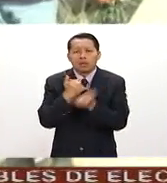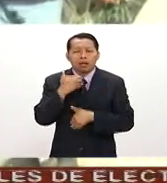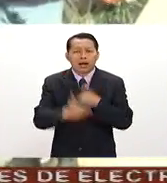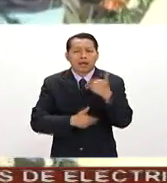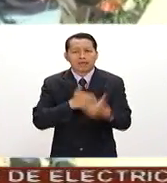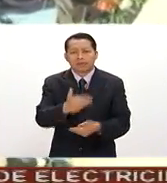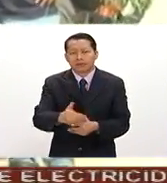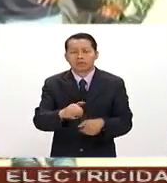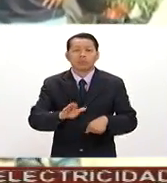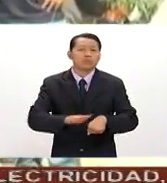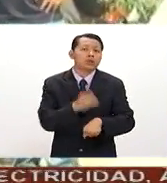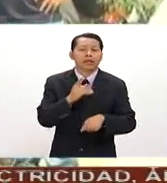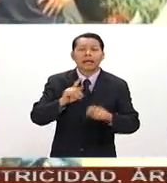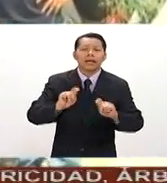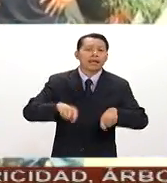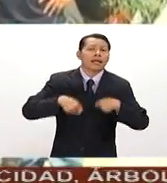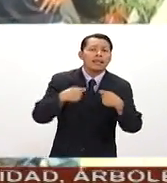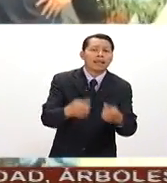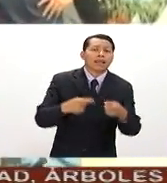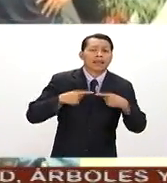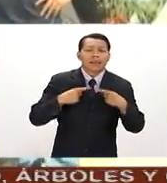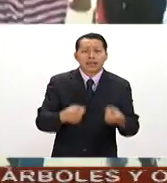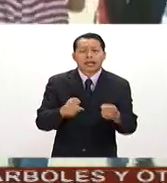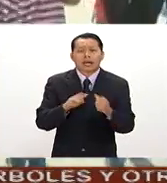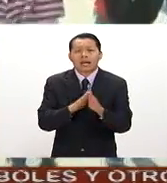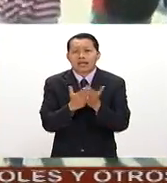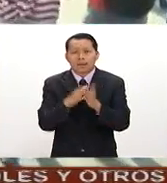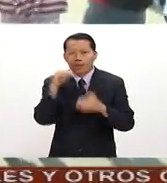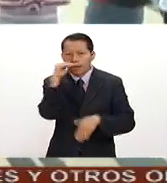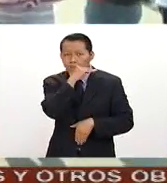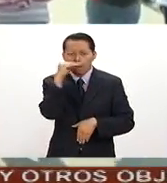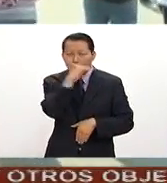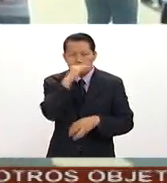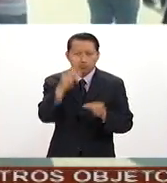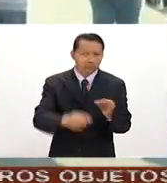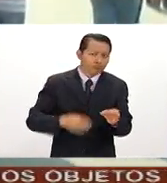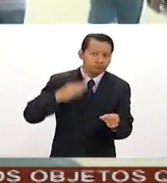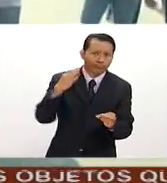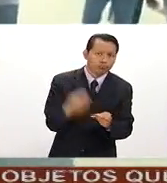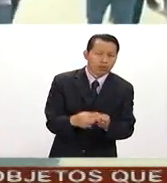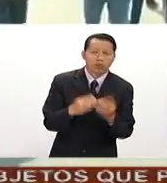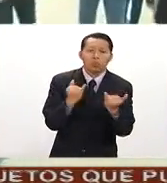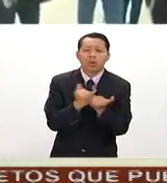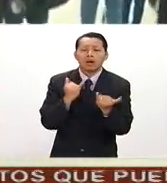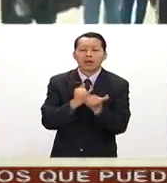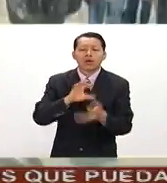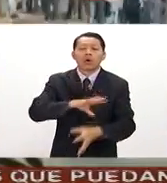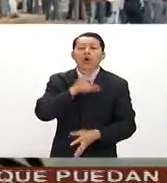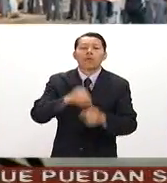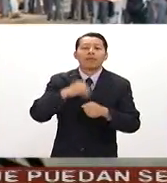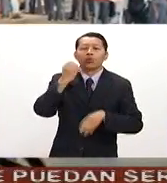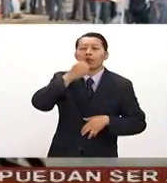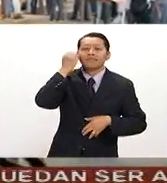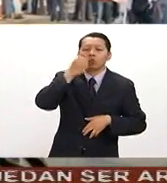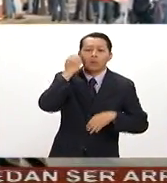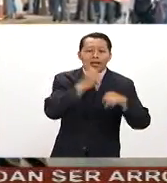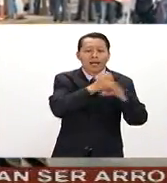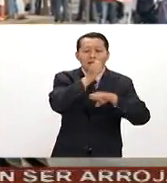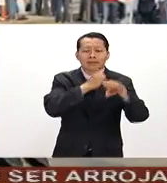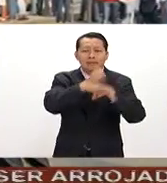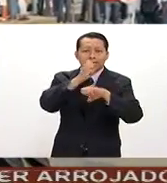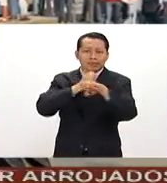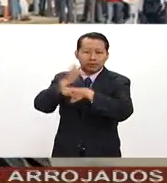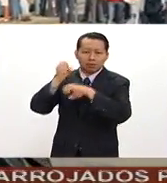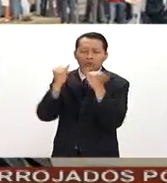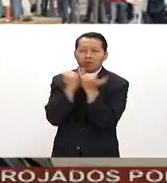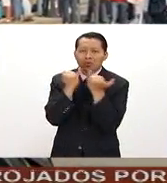visto reflejado en la entrega puntual de los libros de texto gratuitos en la mayor parte de las escuelas de la entidad, tarea en la que